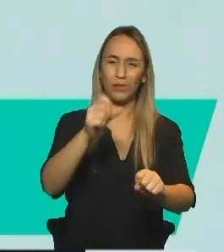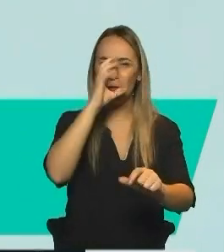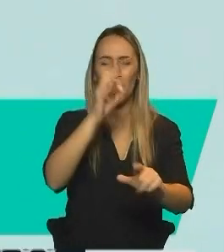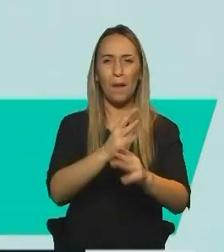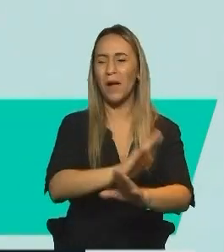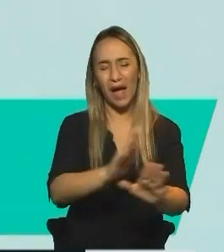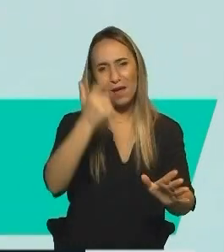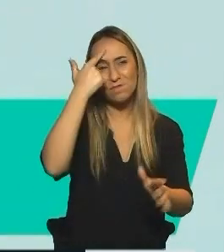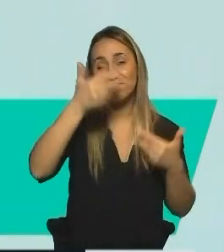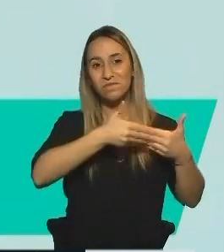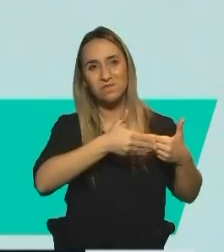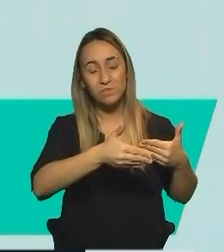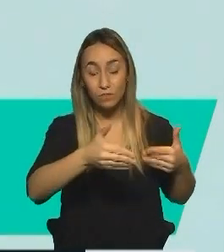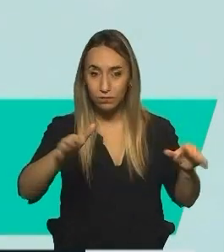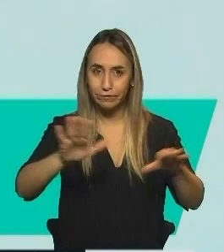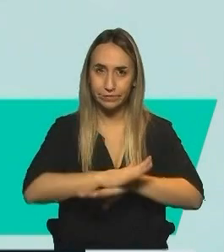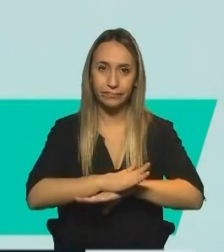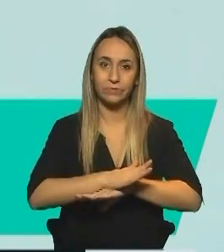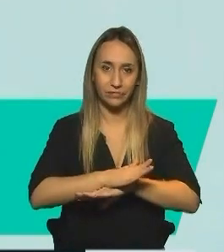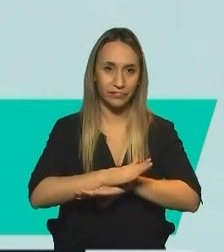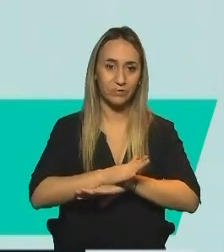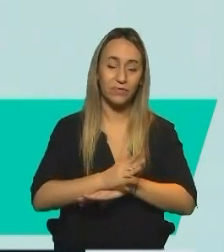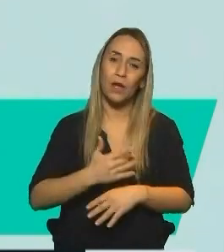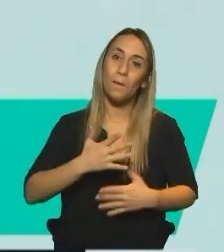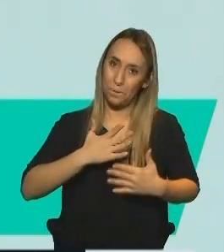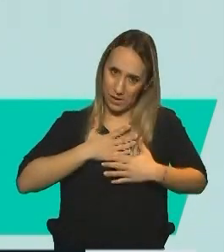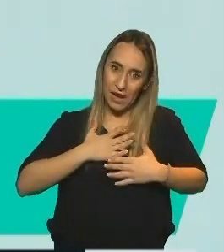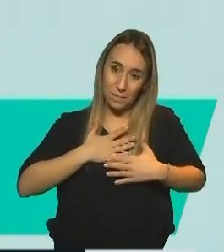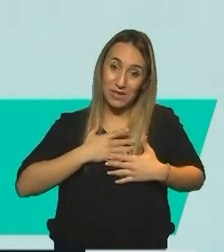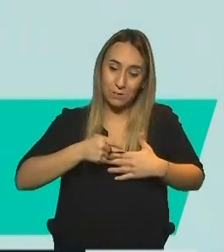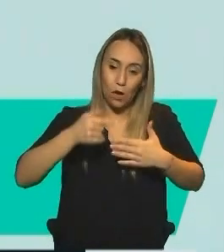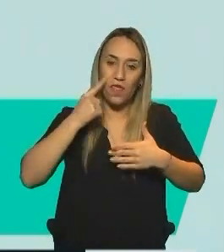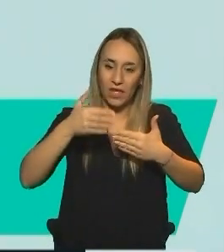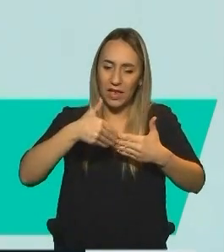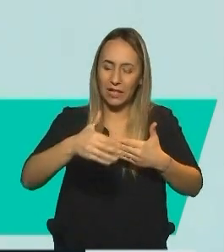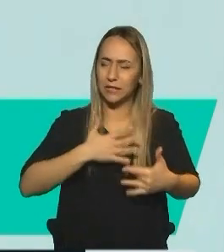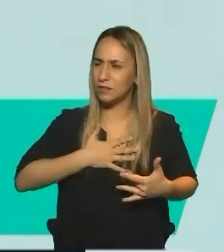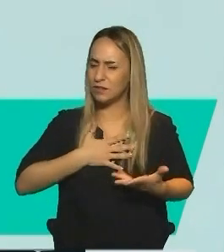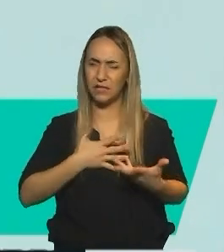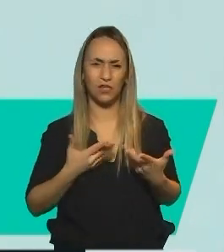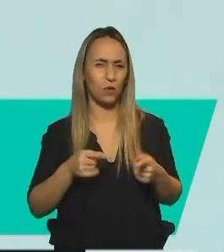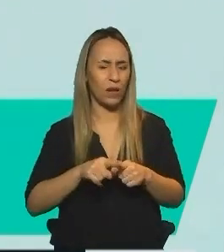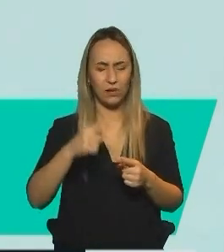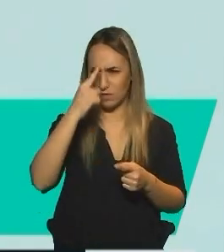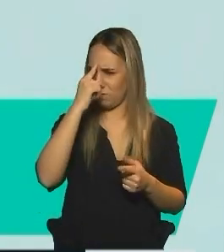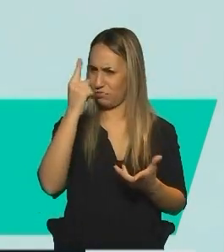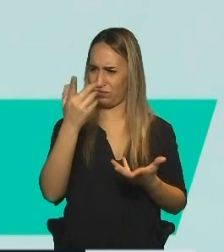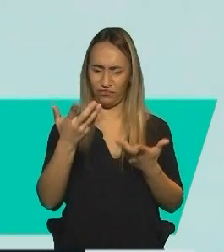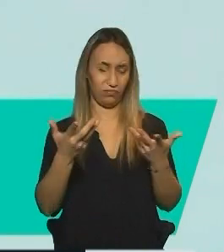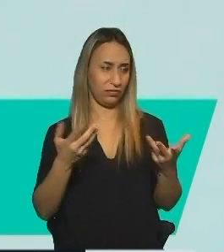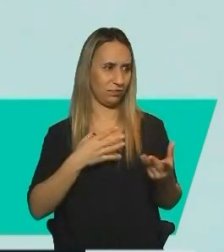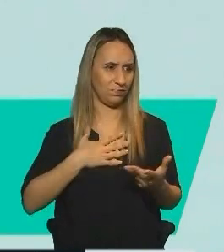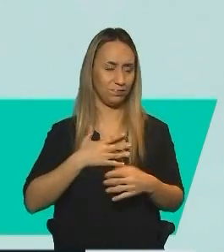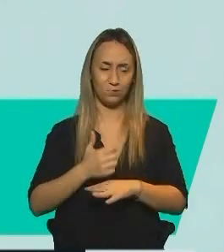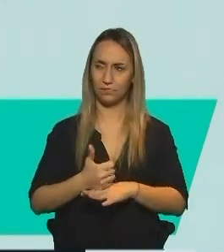los primeros días fueron de esa sensación de que uno está pero no está en el lugar,